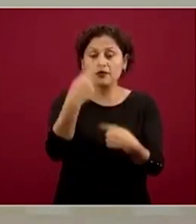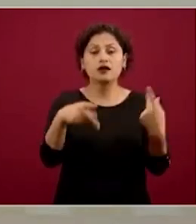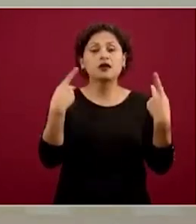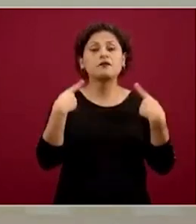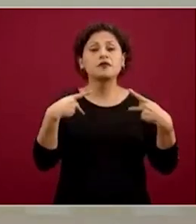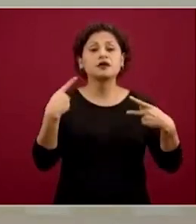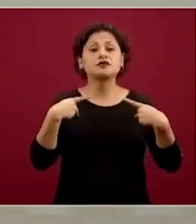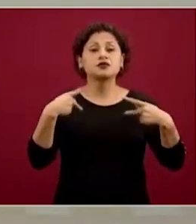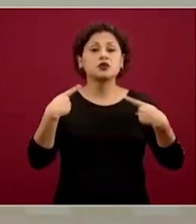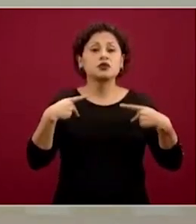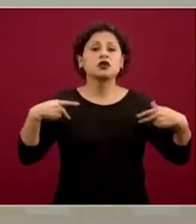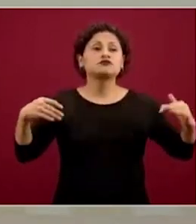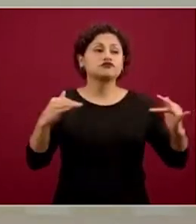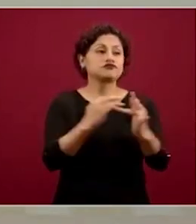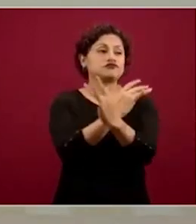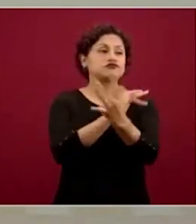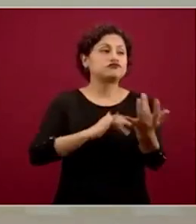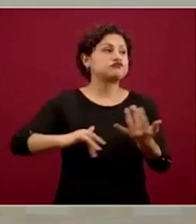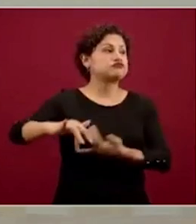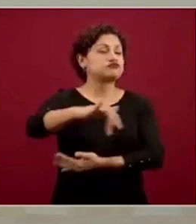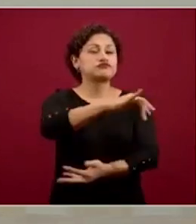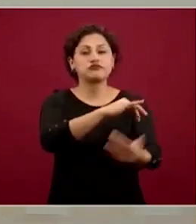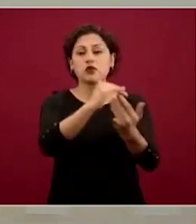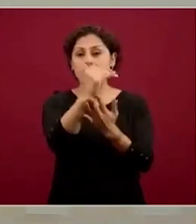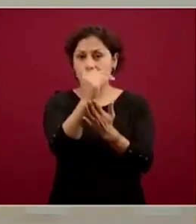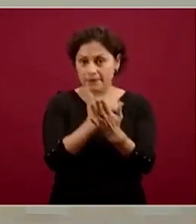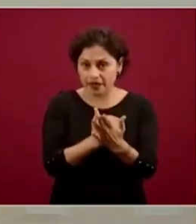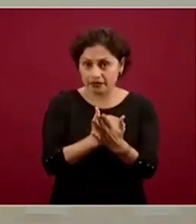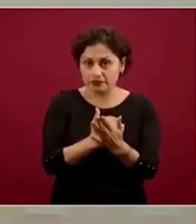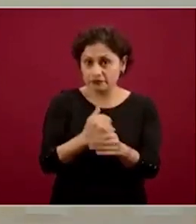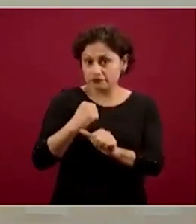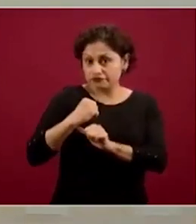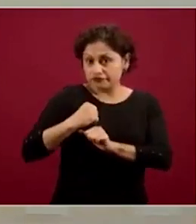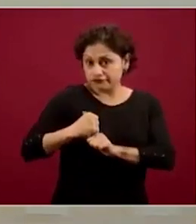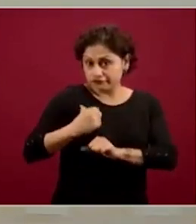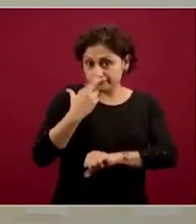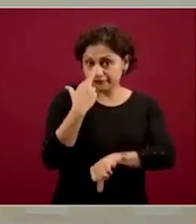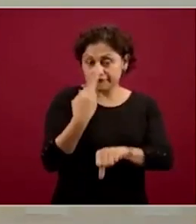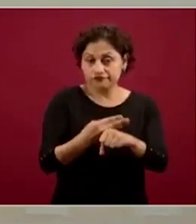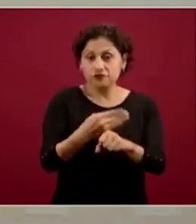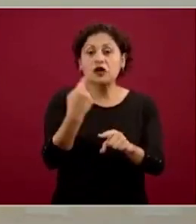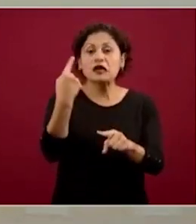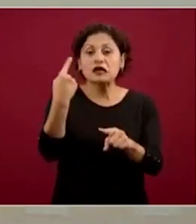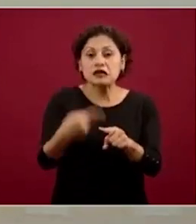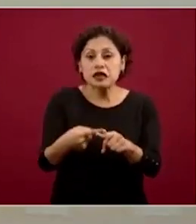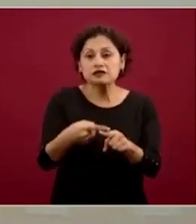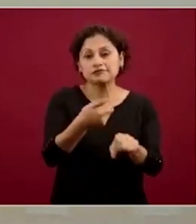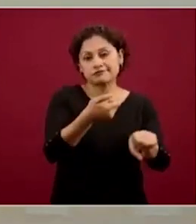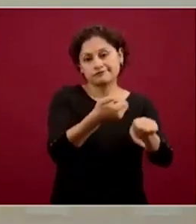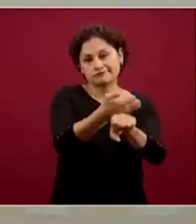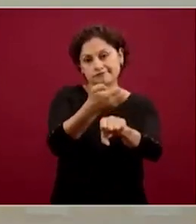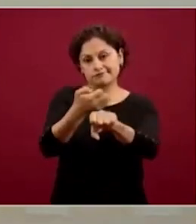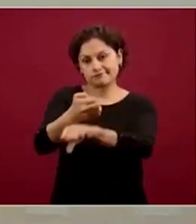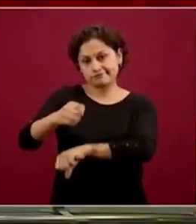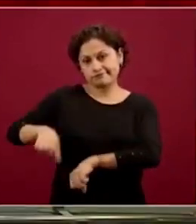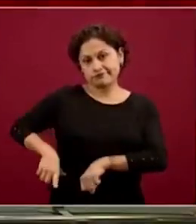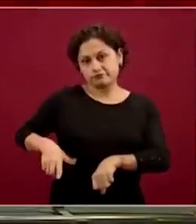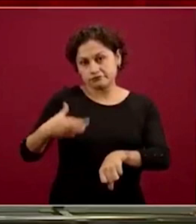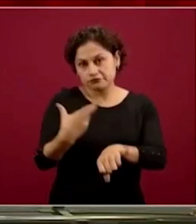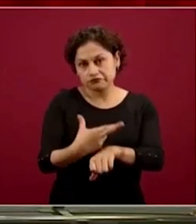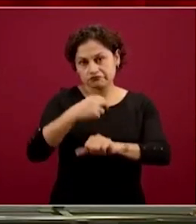en manos de los gobiernos estatales, porque en el tramo de su responsabilidad como autoridades sanitarias también